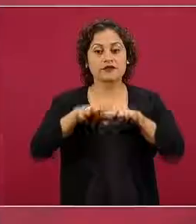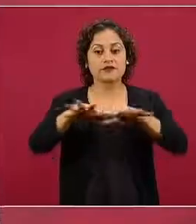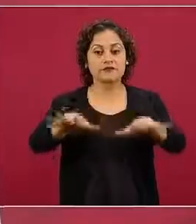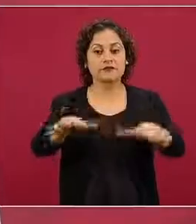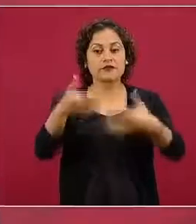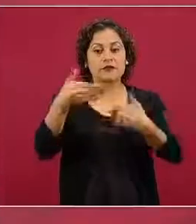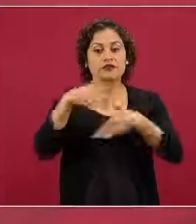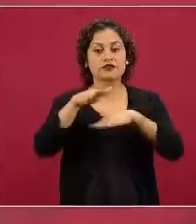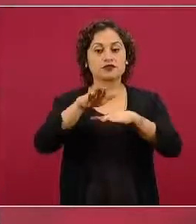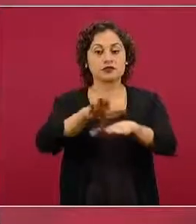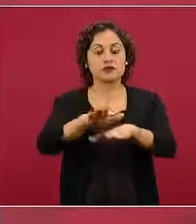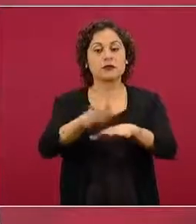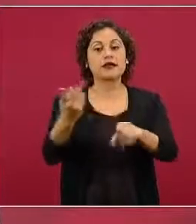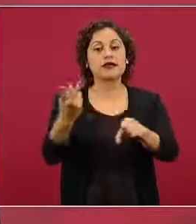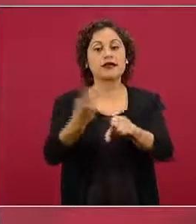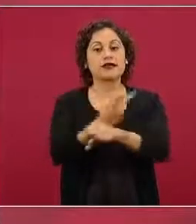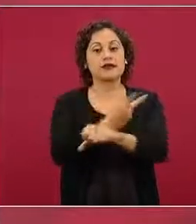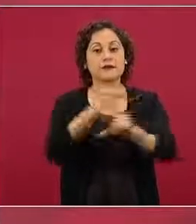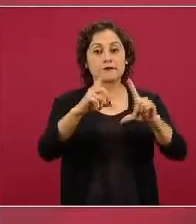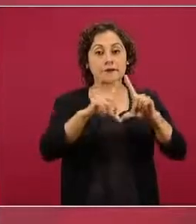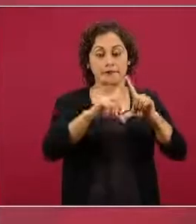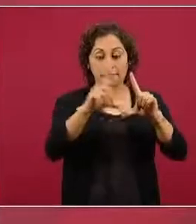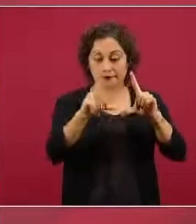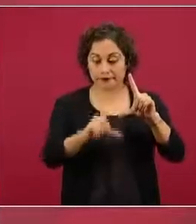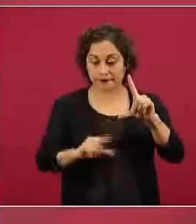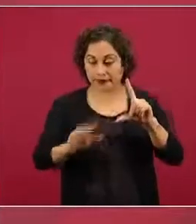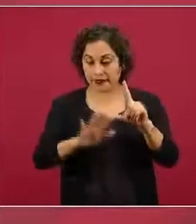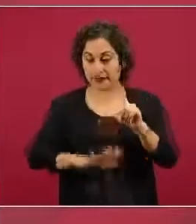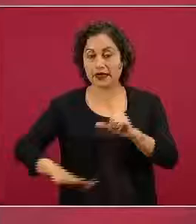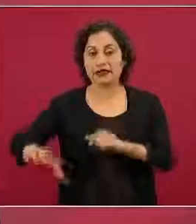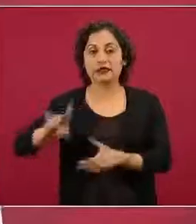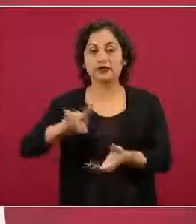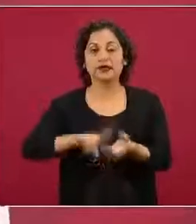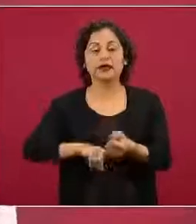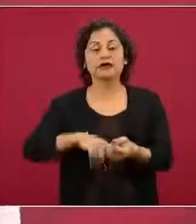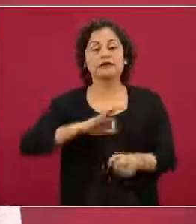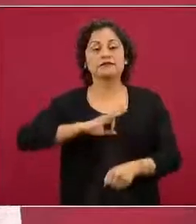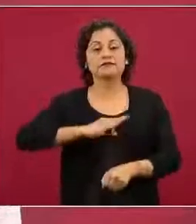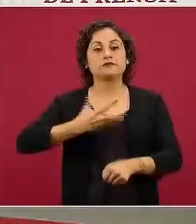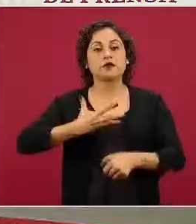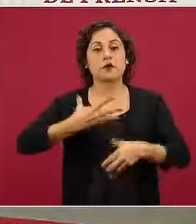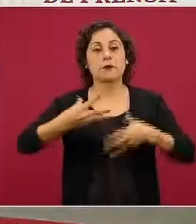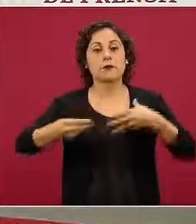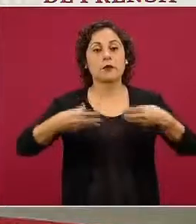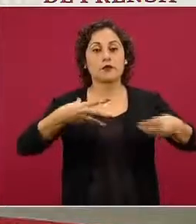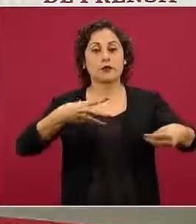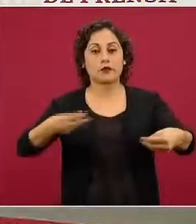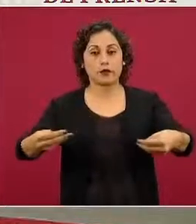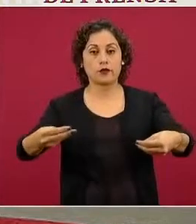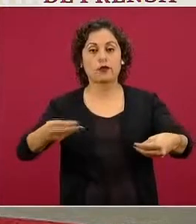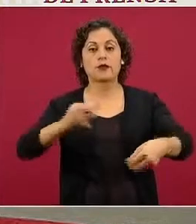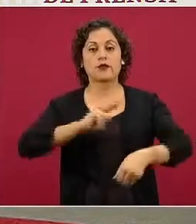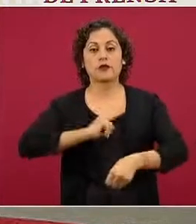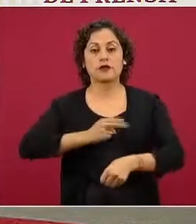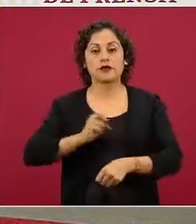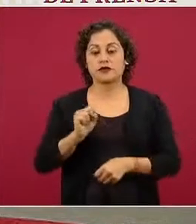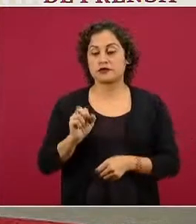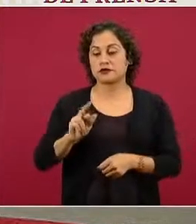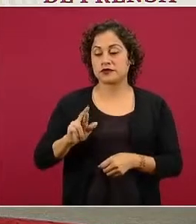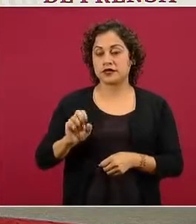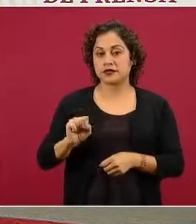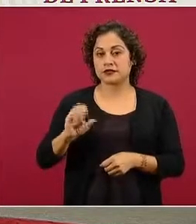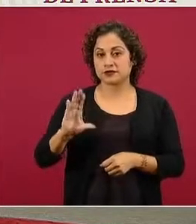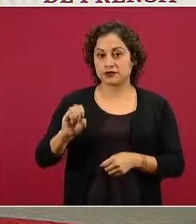población acerca de la situación epidemiológica que guarda la epidemia del virus